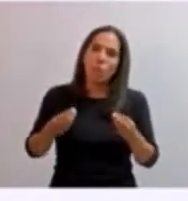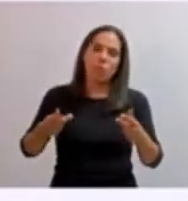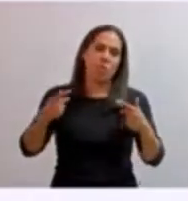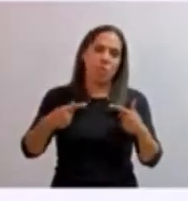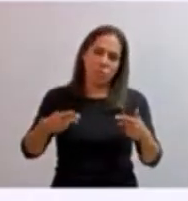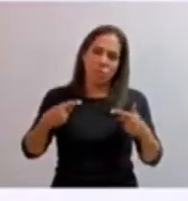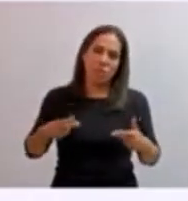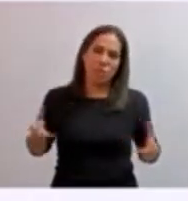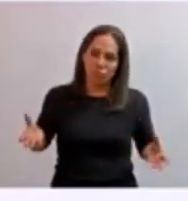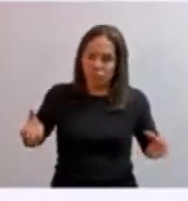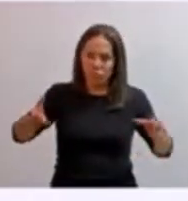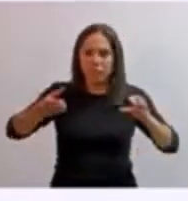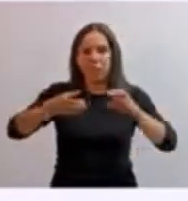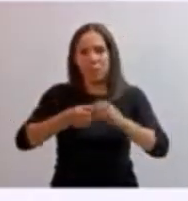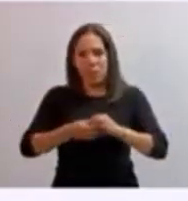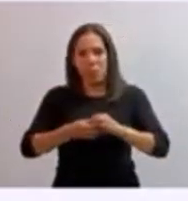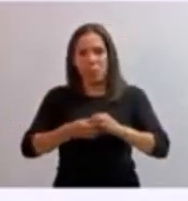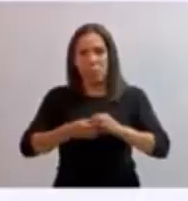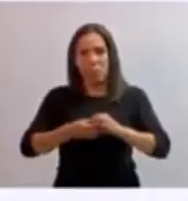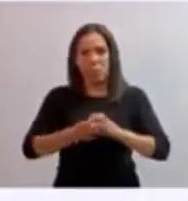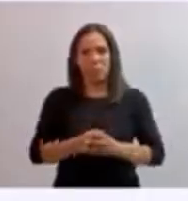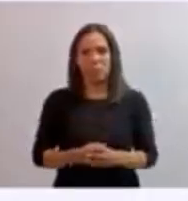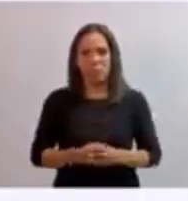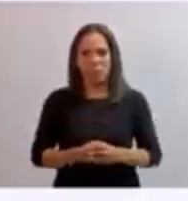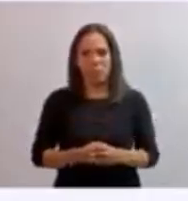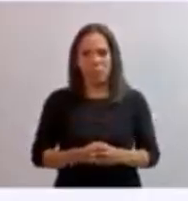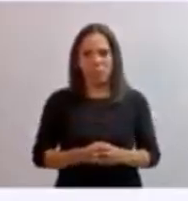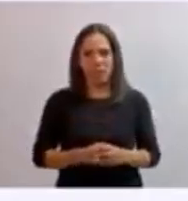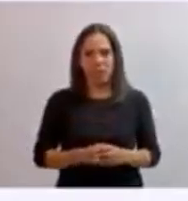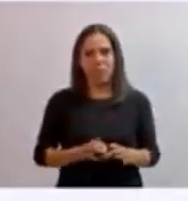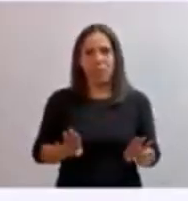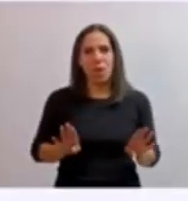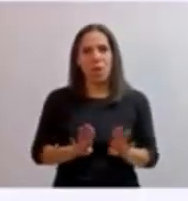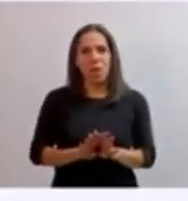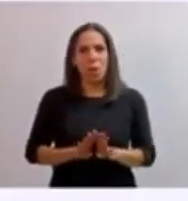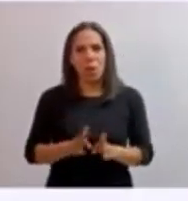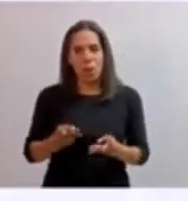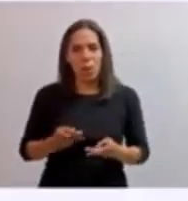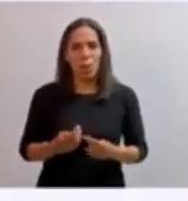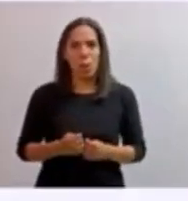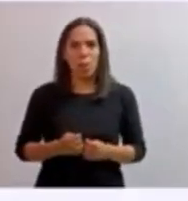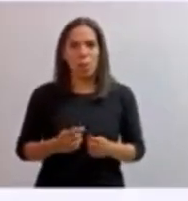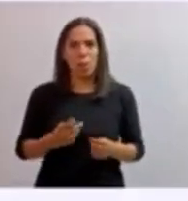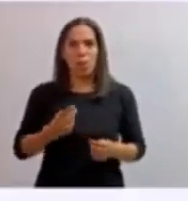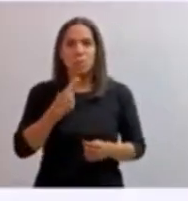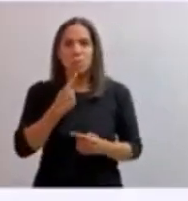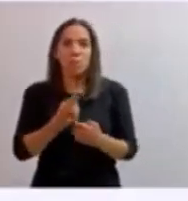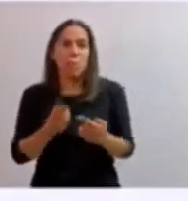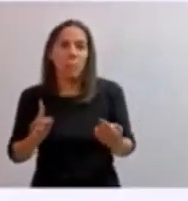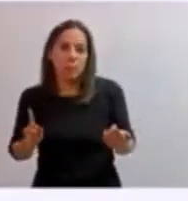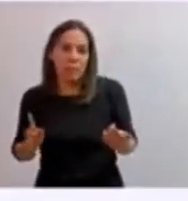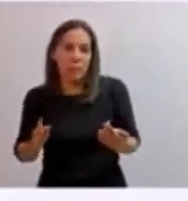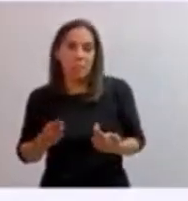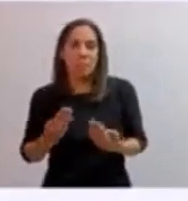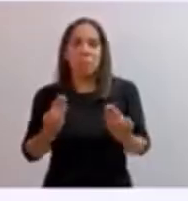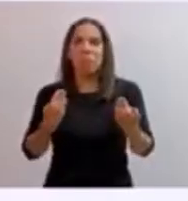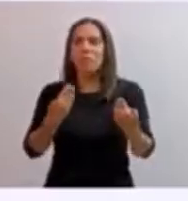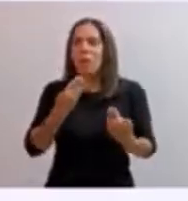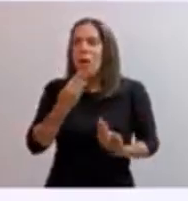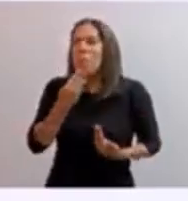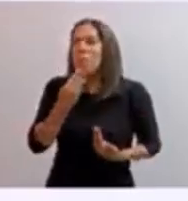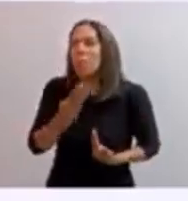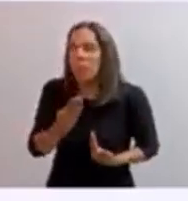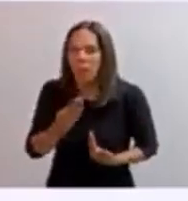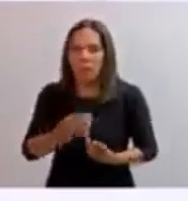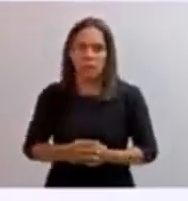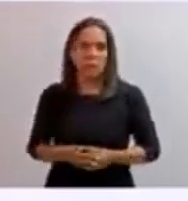una misma mirada, y es el bienestar de los niños. No solo que aprendan, sí que aprendan, pero que aprendan en